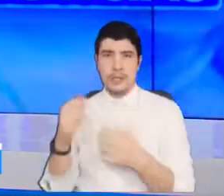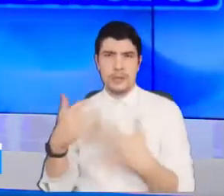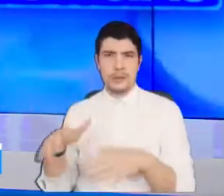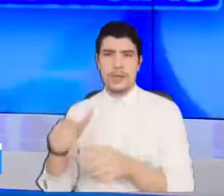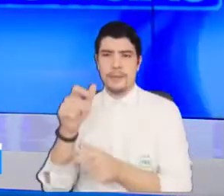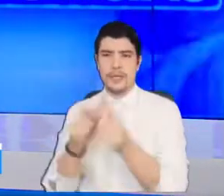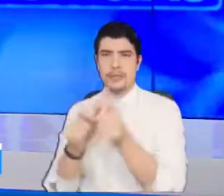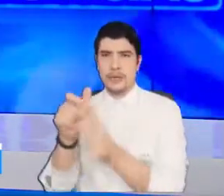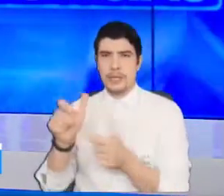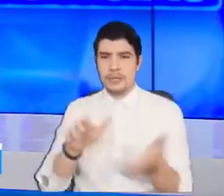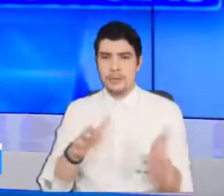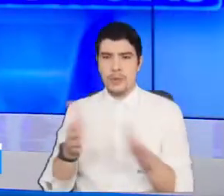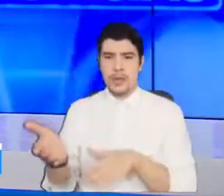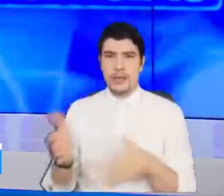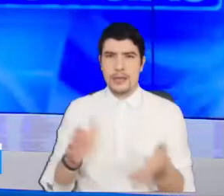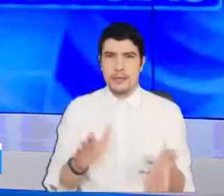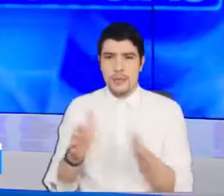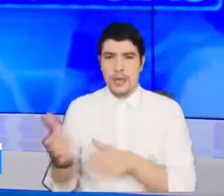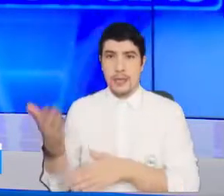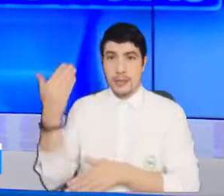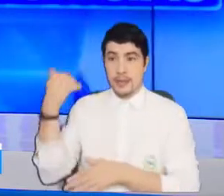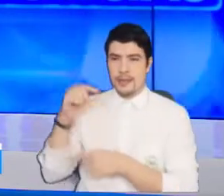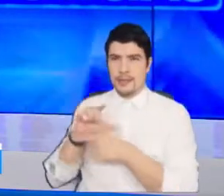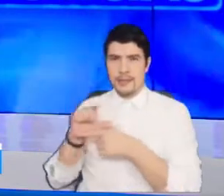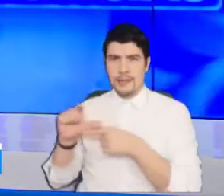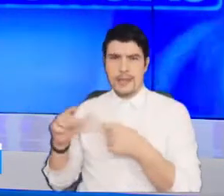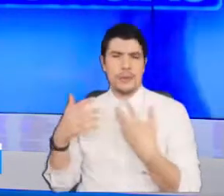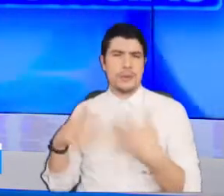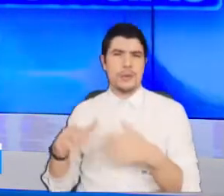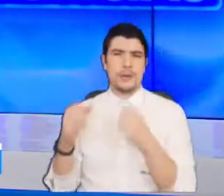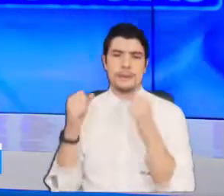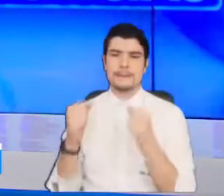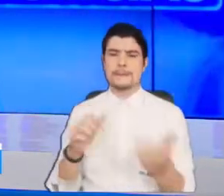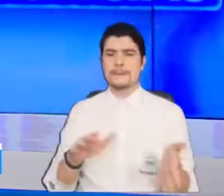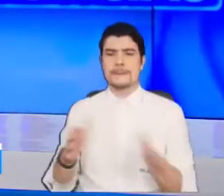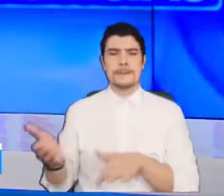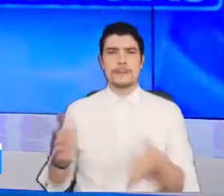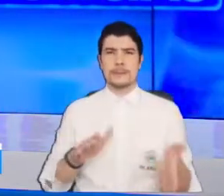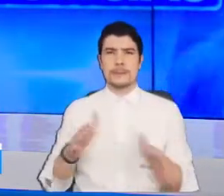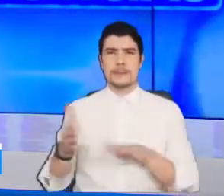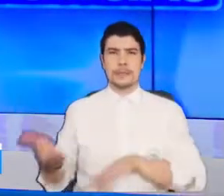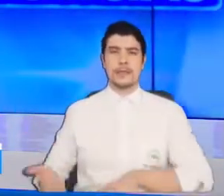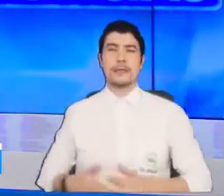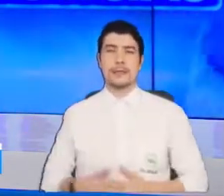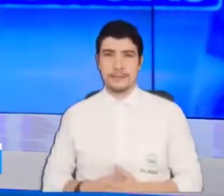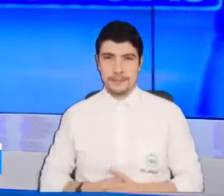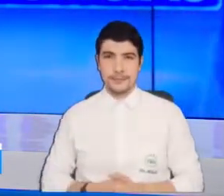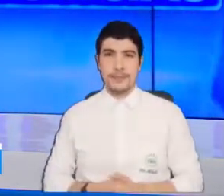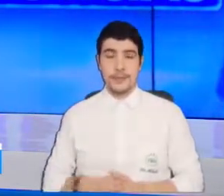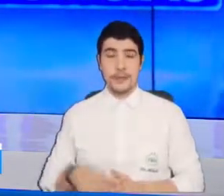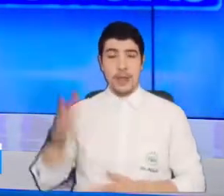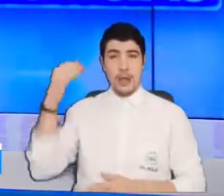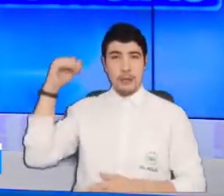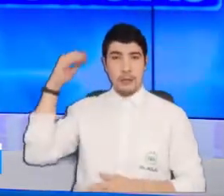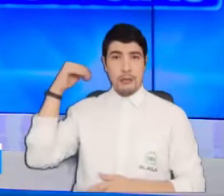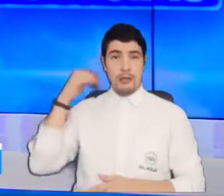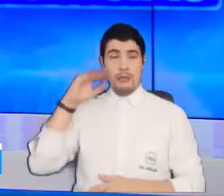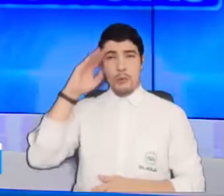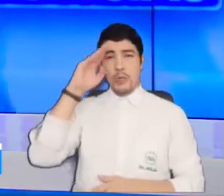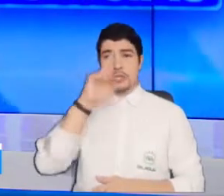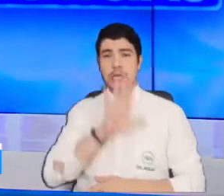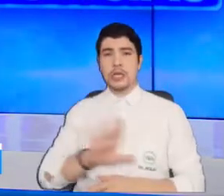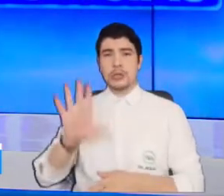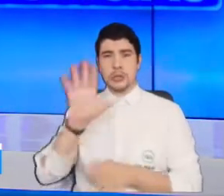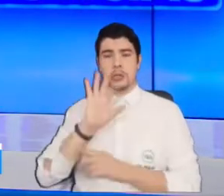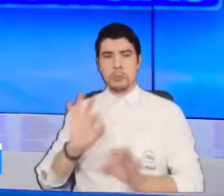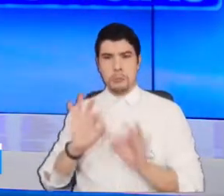que dejó esta semana. Las autoridades, por su parte, dicen que venían de un comportamiento positivo en seguridad ciudadana, pero de un día para